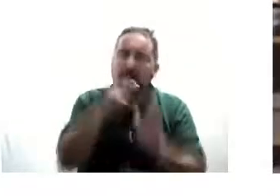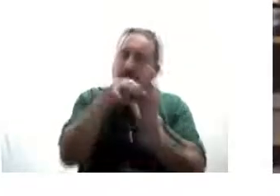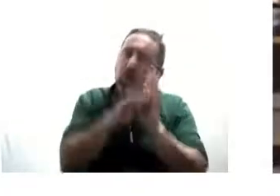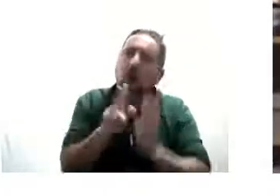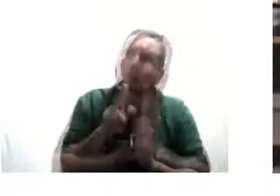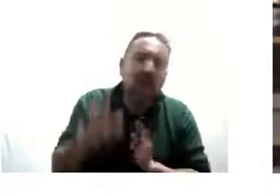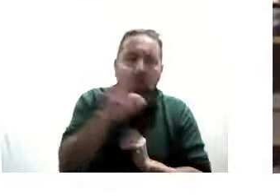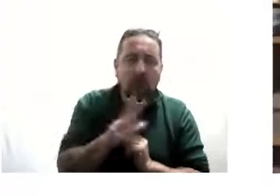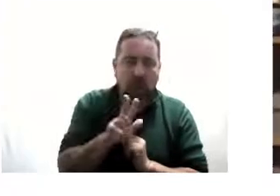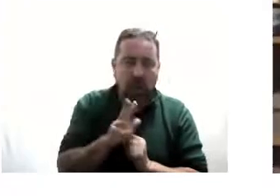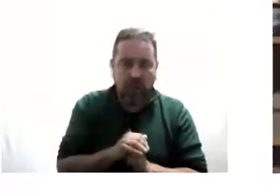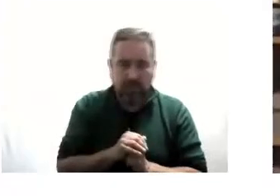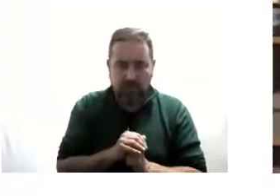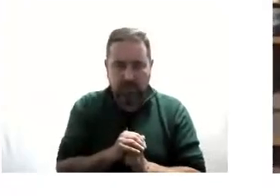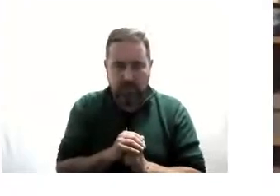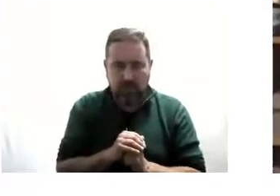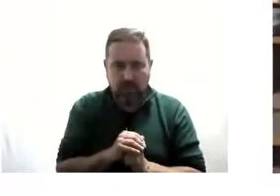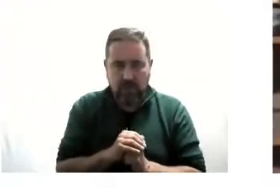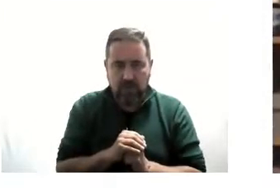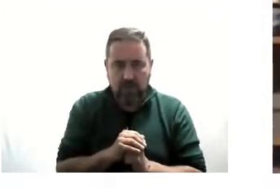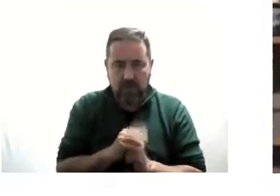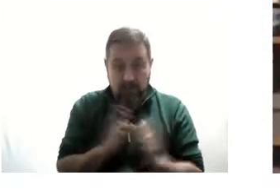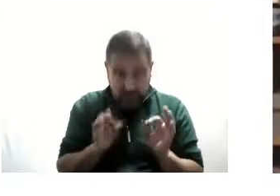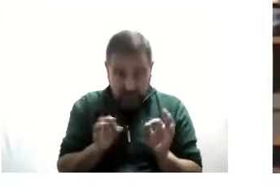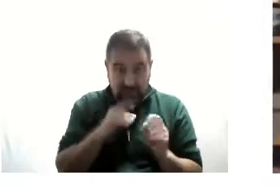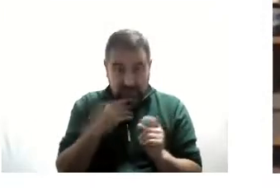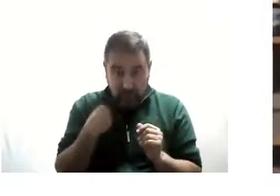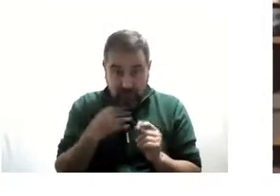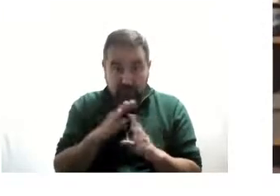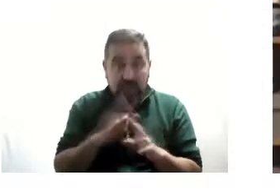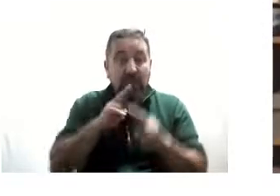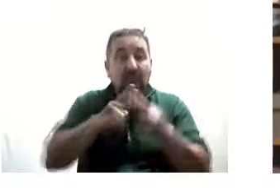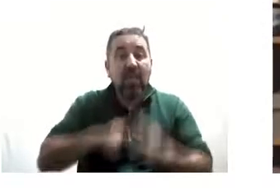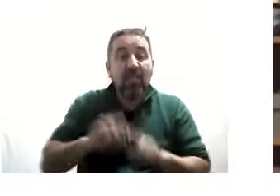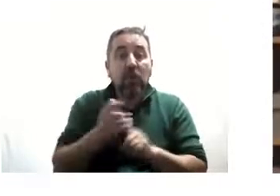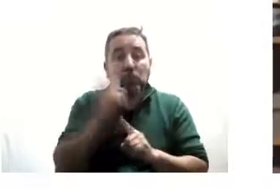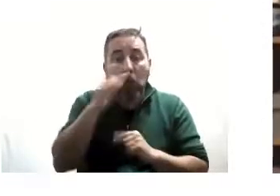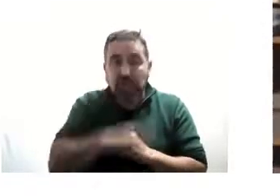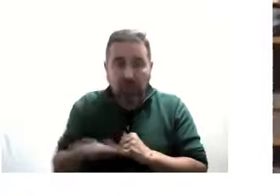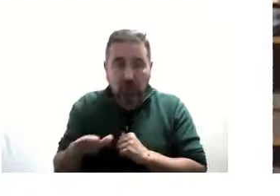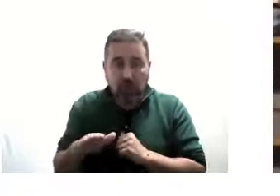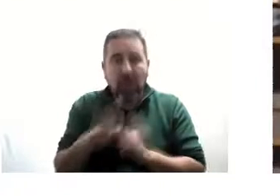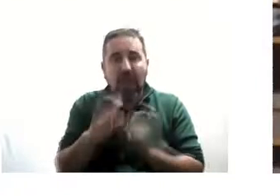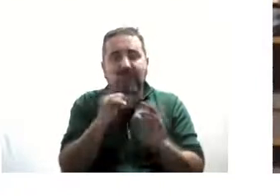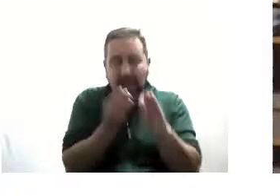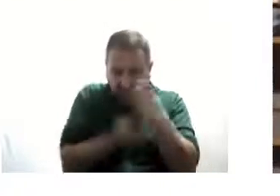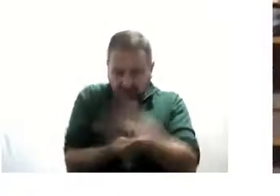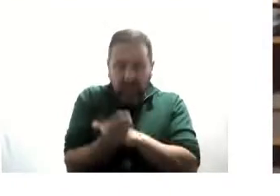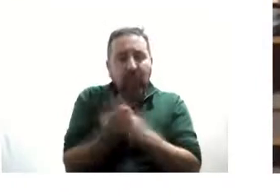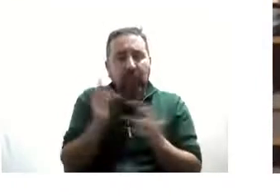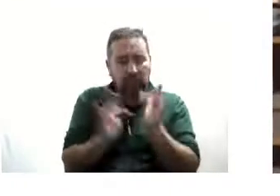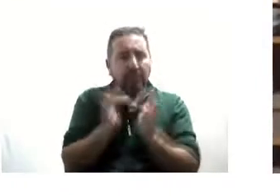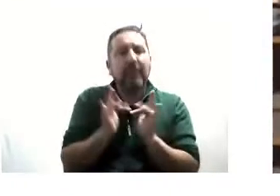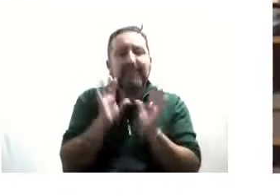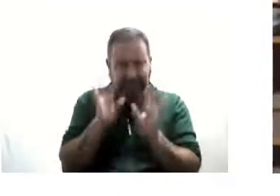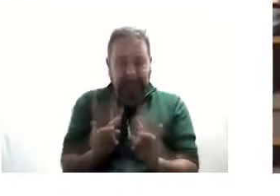Existe un protocolo nacional para el diagnóstico de la sordera en los niños, en los recién nacidos. En ese caso